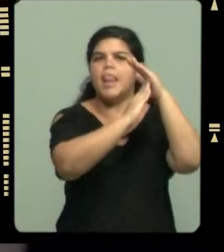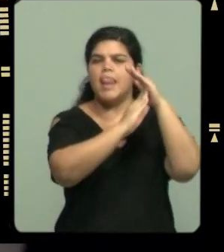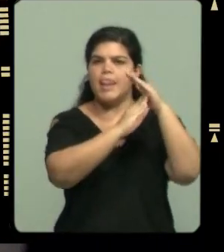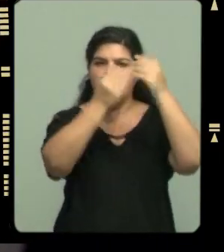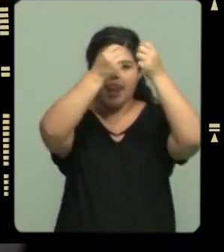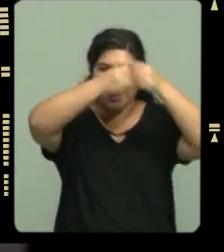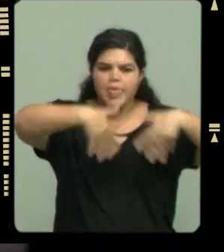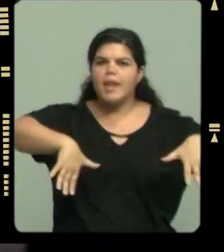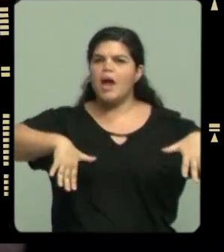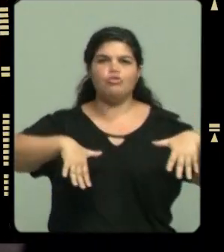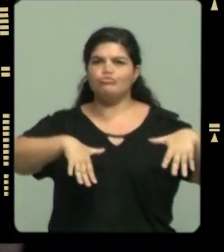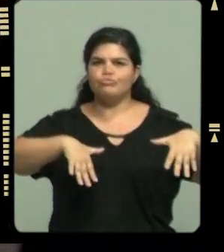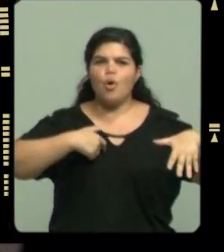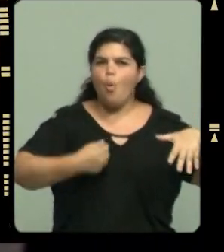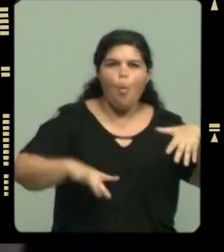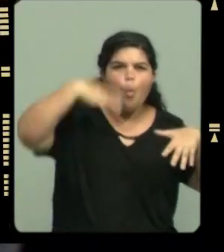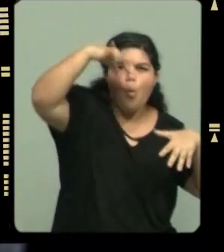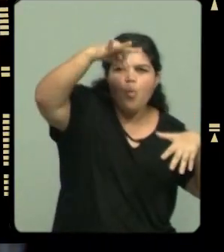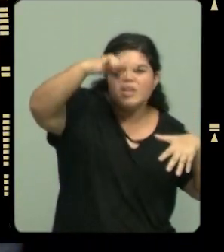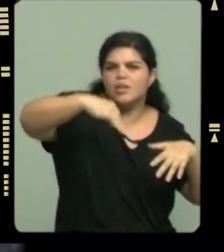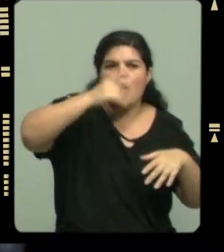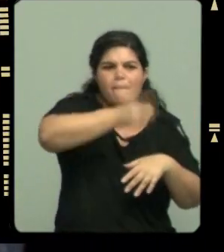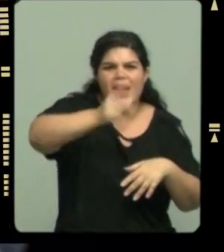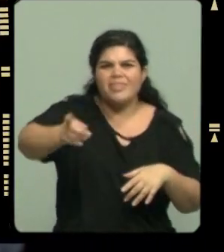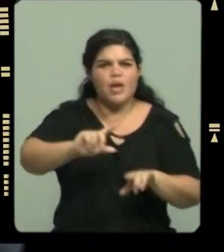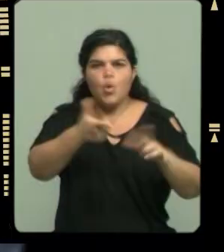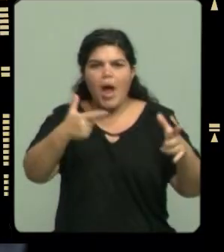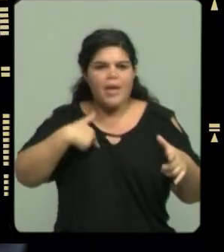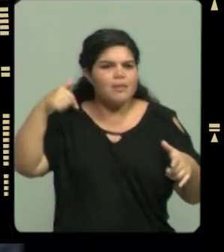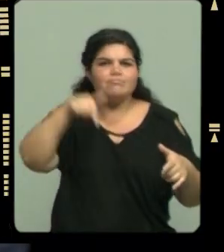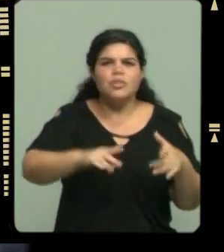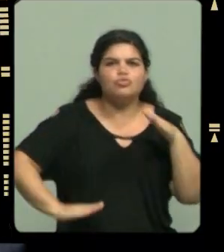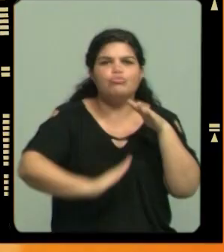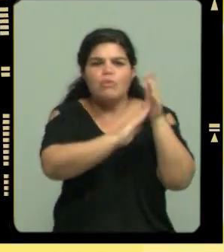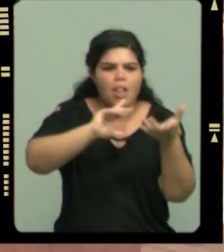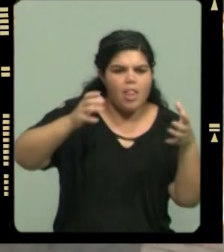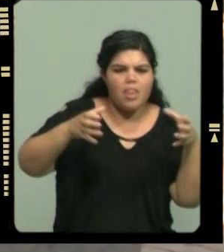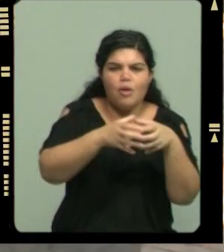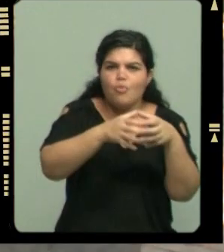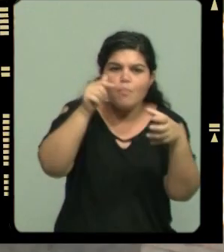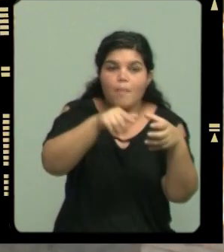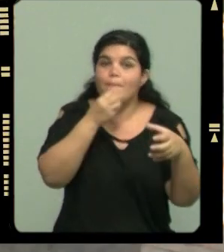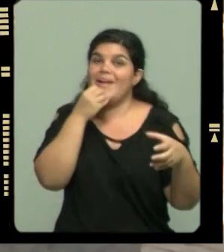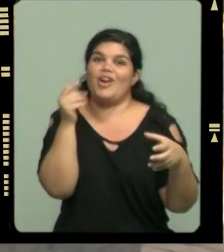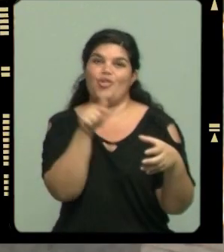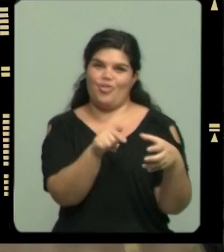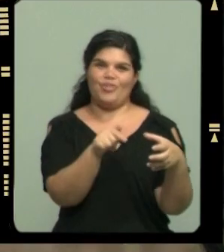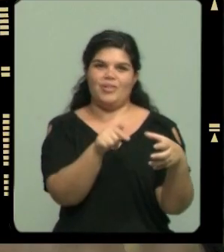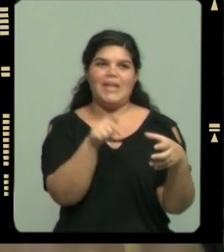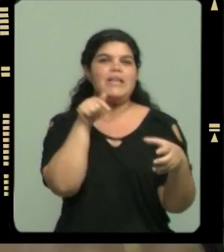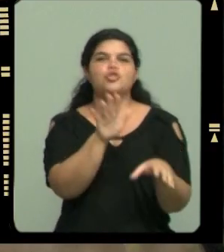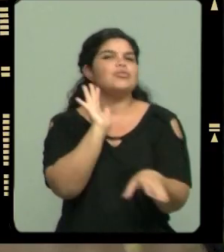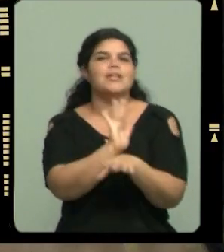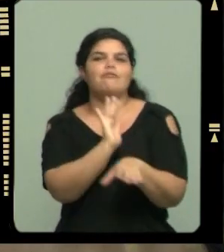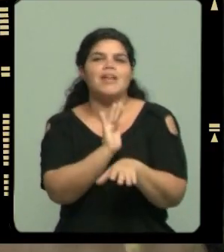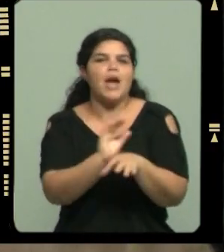e individuales, sino más bien son grupales. Todo lo que venimos hablando hacia el desarrollo de este bienestar organizacional, repetimos, por una